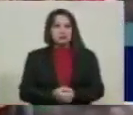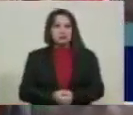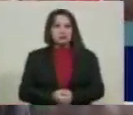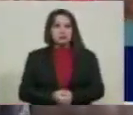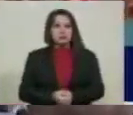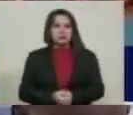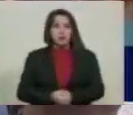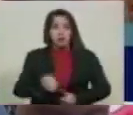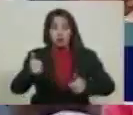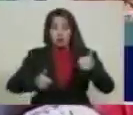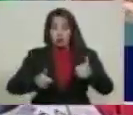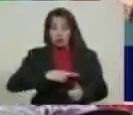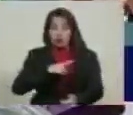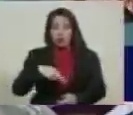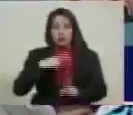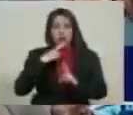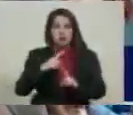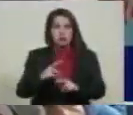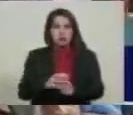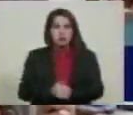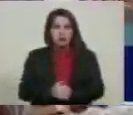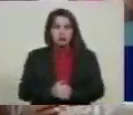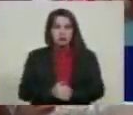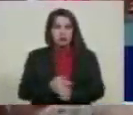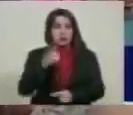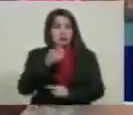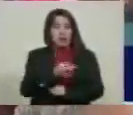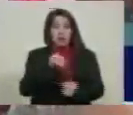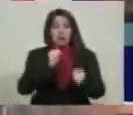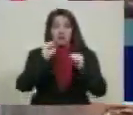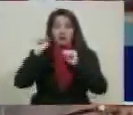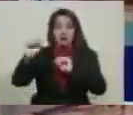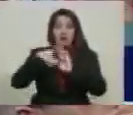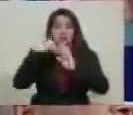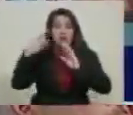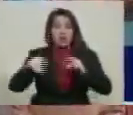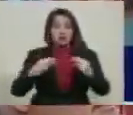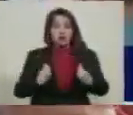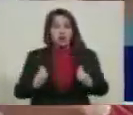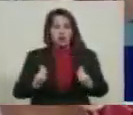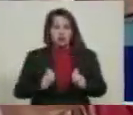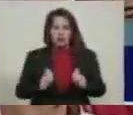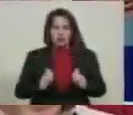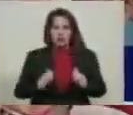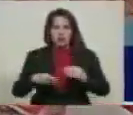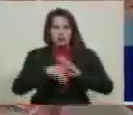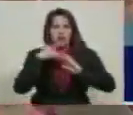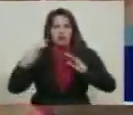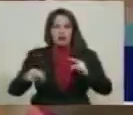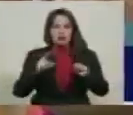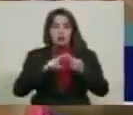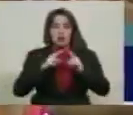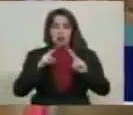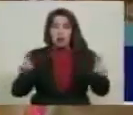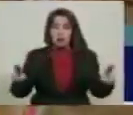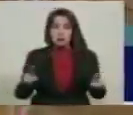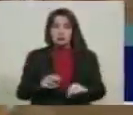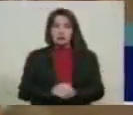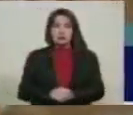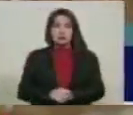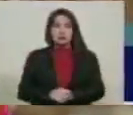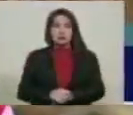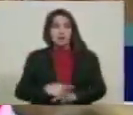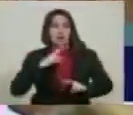¿Cuál fue nuestra respuesta? Defensa del derecho a la vida, defensa del derecho a la paz. ¿Cuál fue